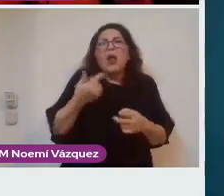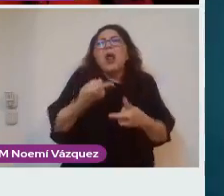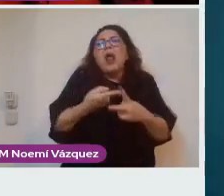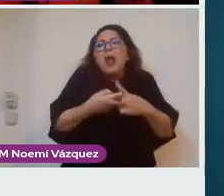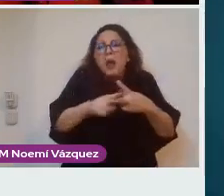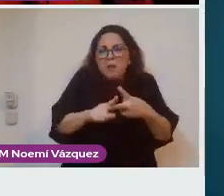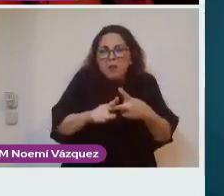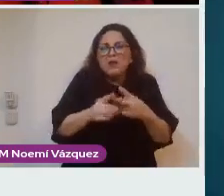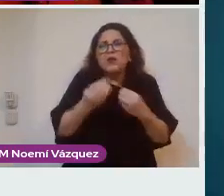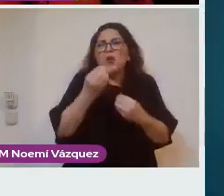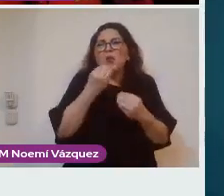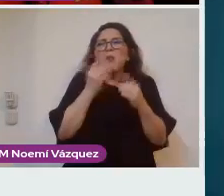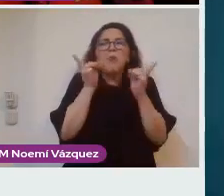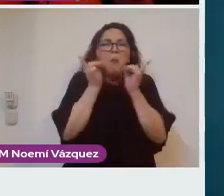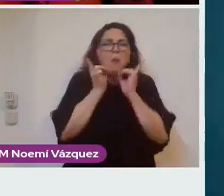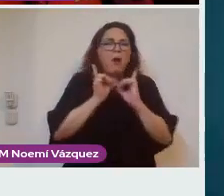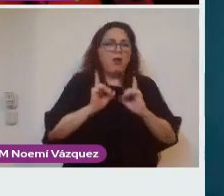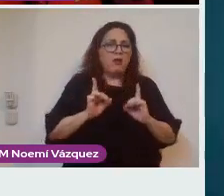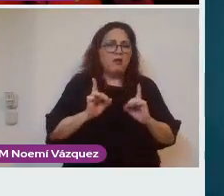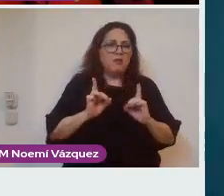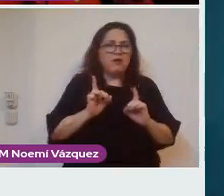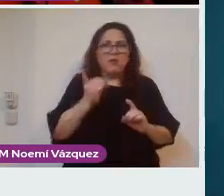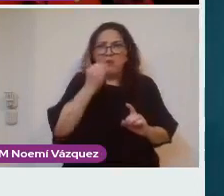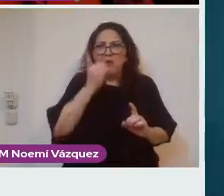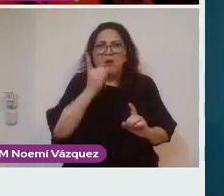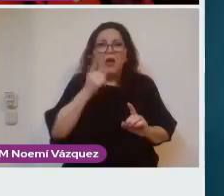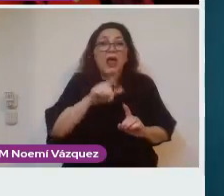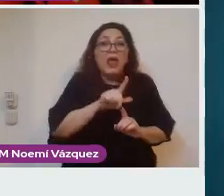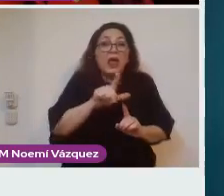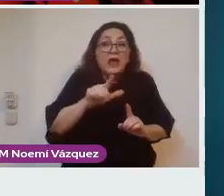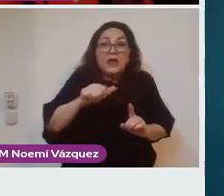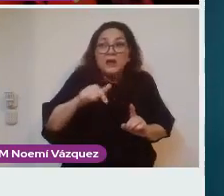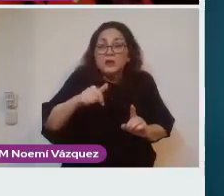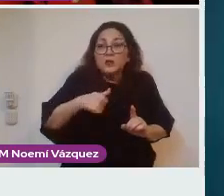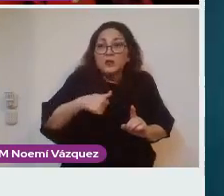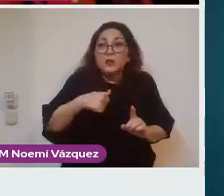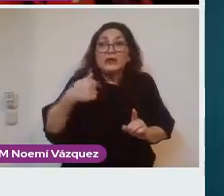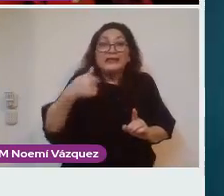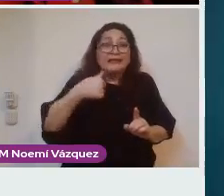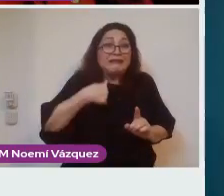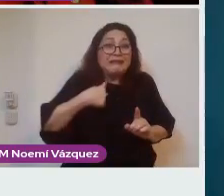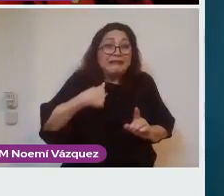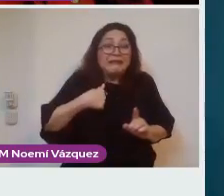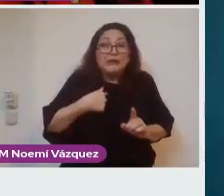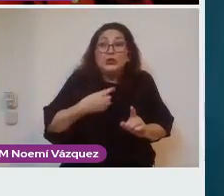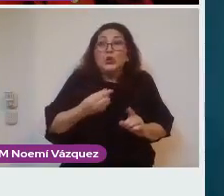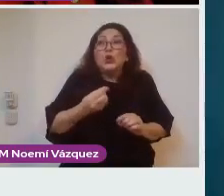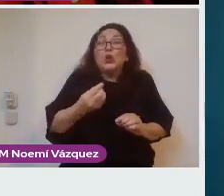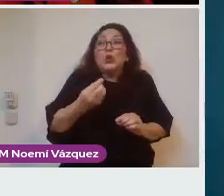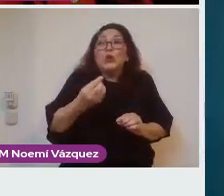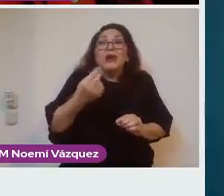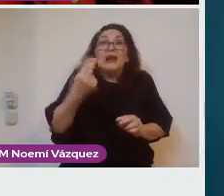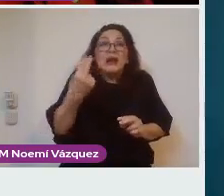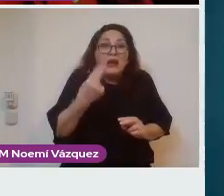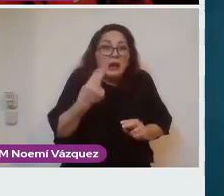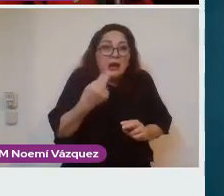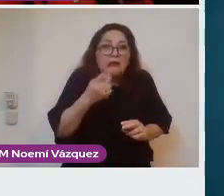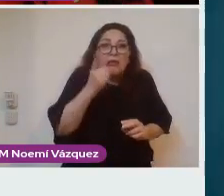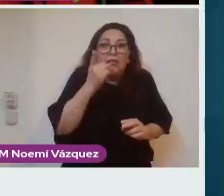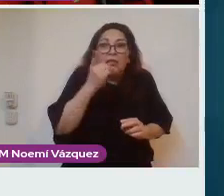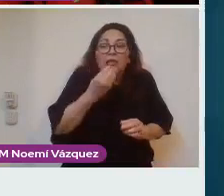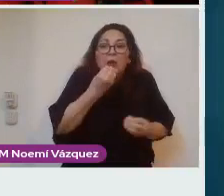esta ingestión de una cantidad de alimentos exacerbada y esta sensación de falta de